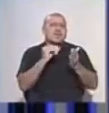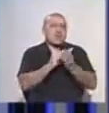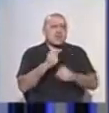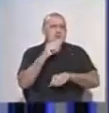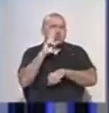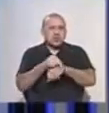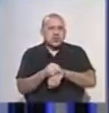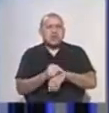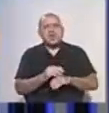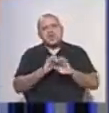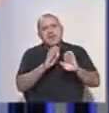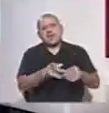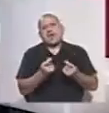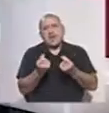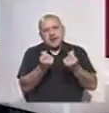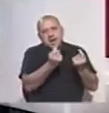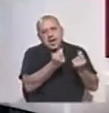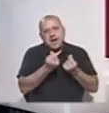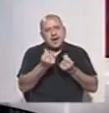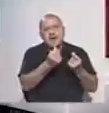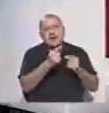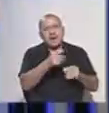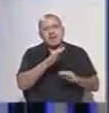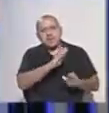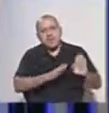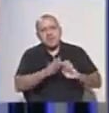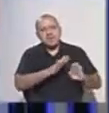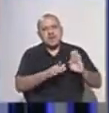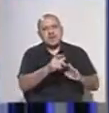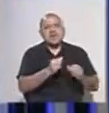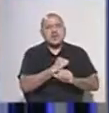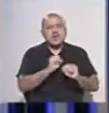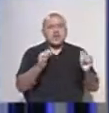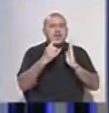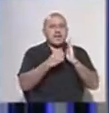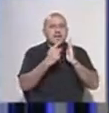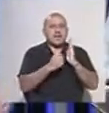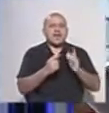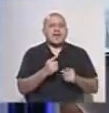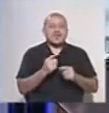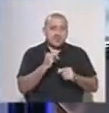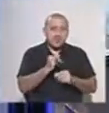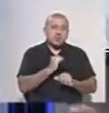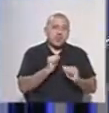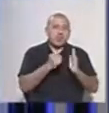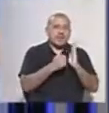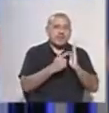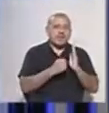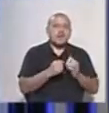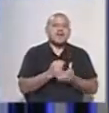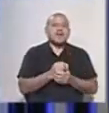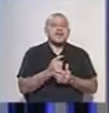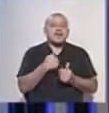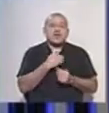mantenerlo, dejarlo amarrado. No sé. Un gomoncito. O el poder alquilarlo más seguido, capaz. Pero sí, descubrí que es como un lugar muy atractivo. Y no puedo